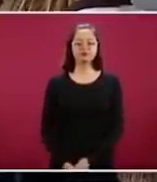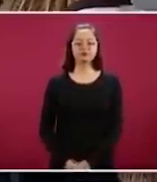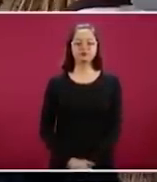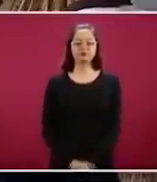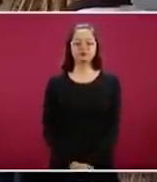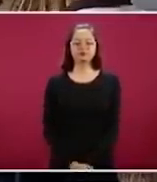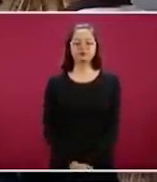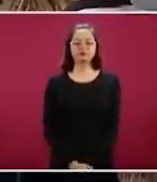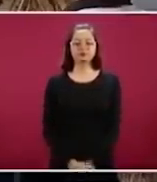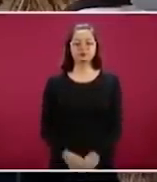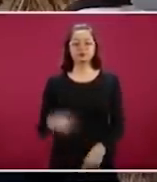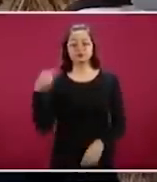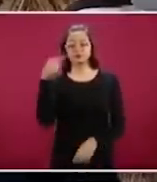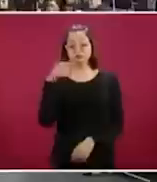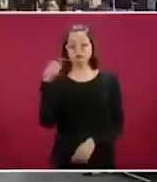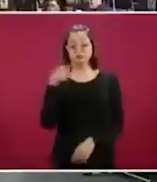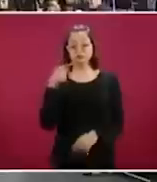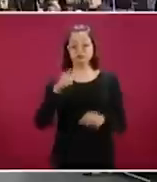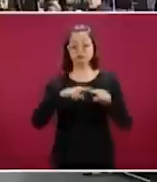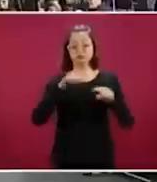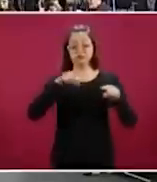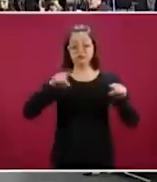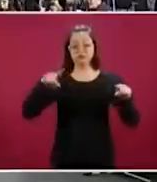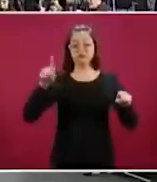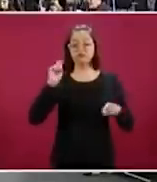Esta es la gente,